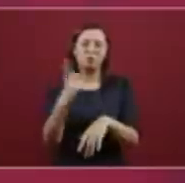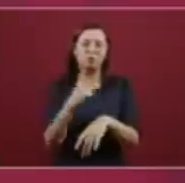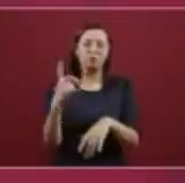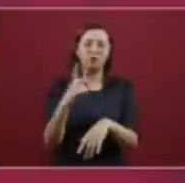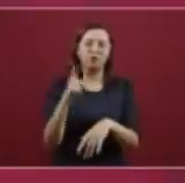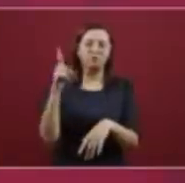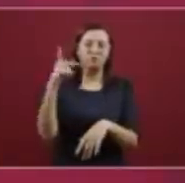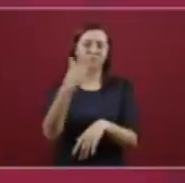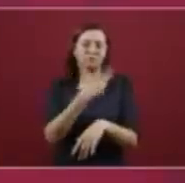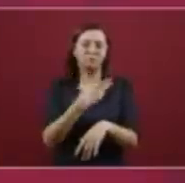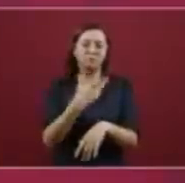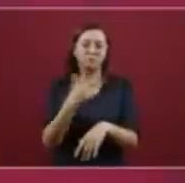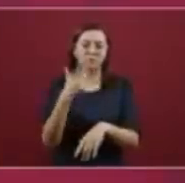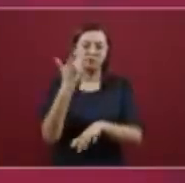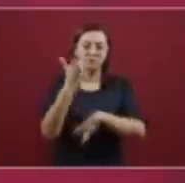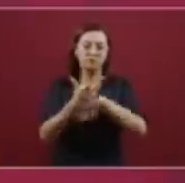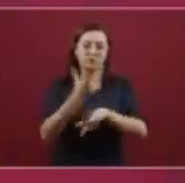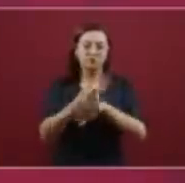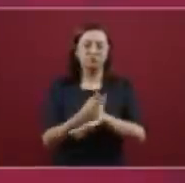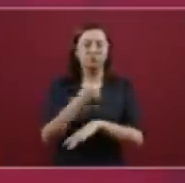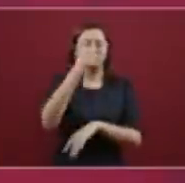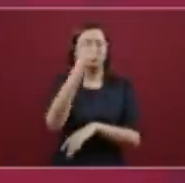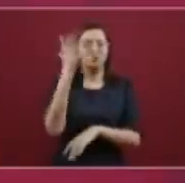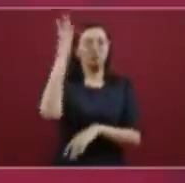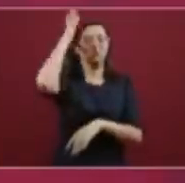Comercio de los Estados Unidos,